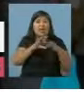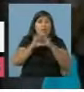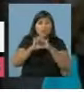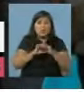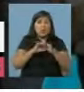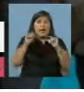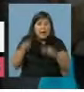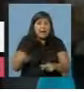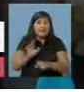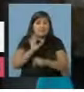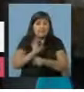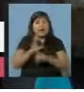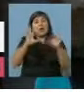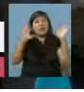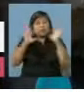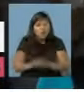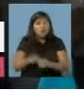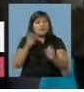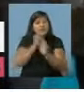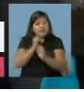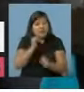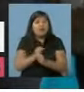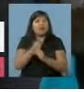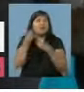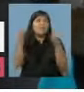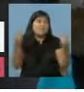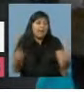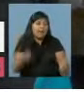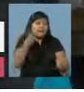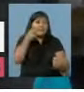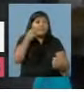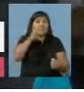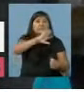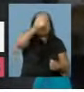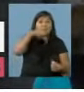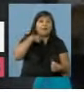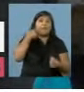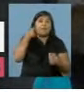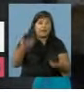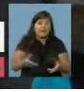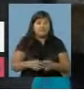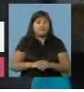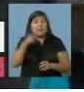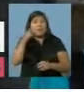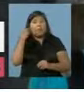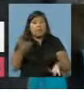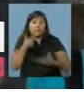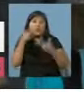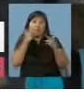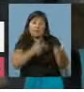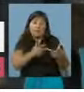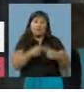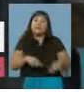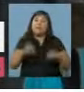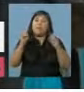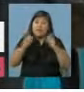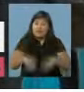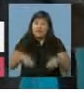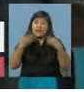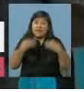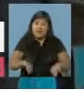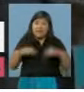trabajo, es saber lo que realmente pasa en cada lugar. Por eso le digo que tenemos que empezar